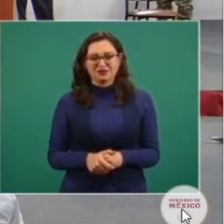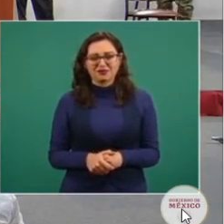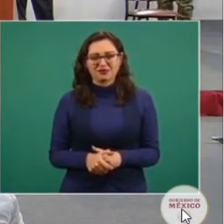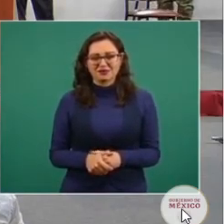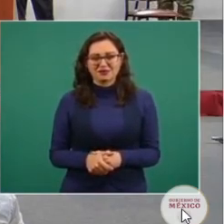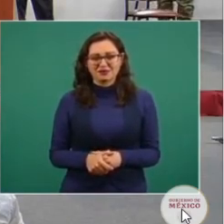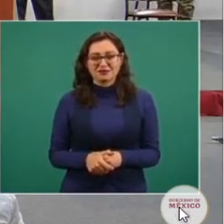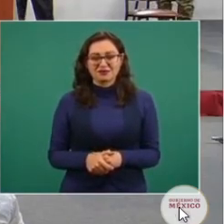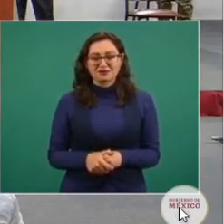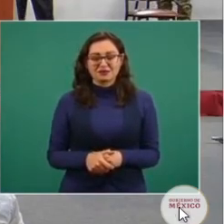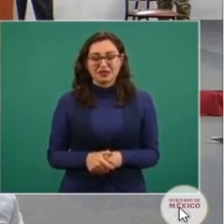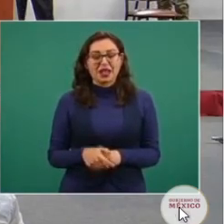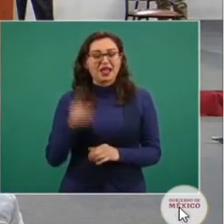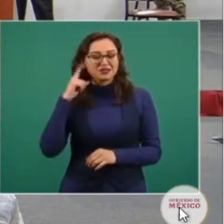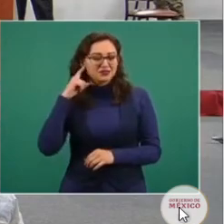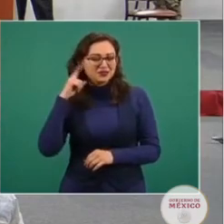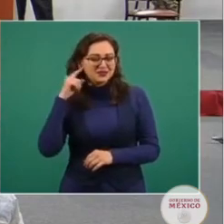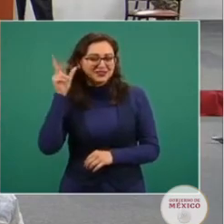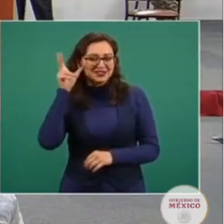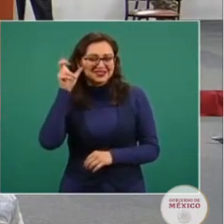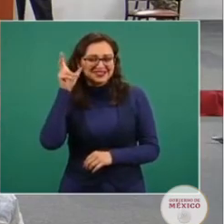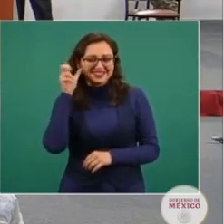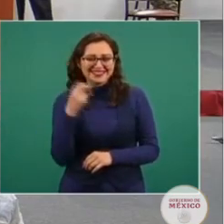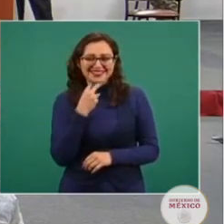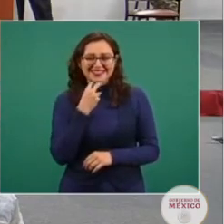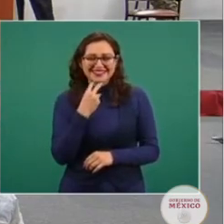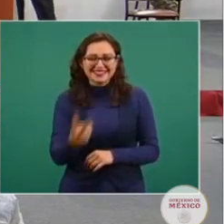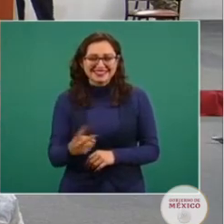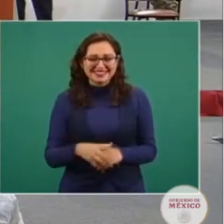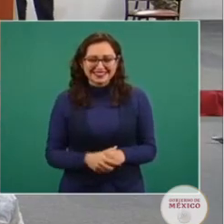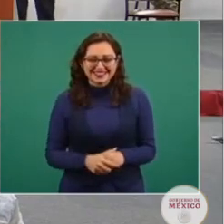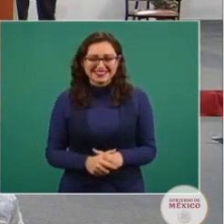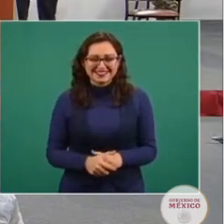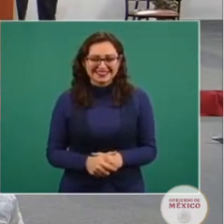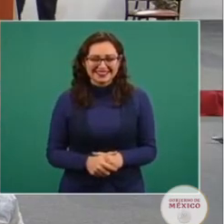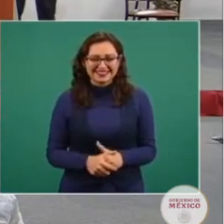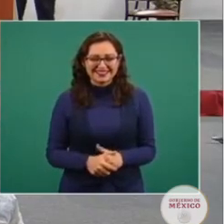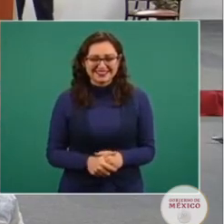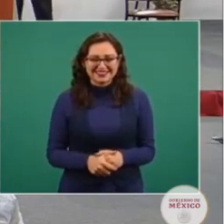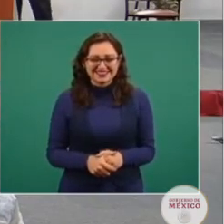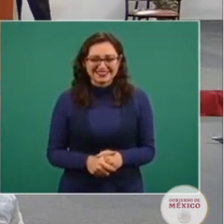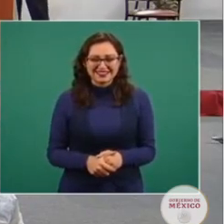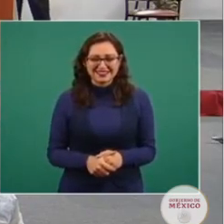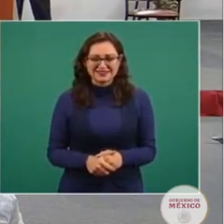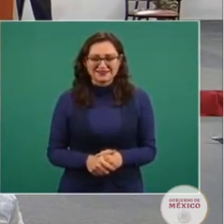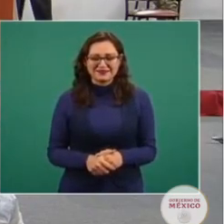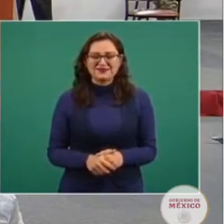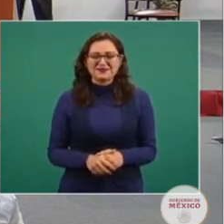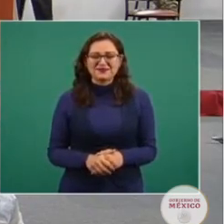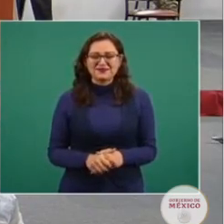A ver, ponga Benito. A ver si lo escuchamos.